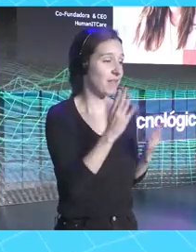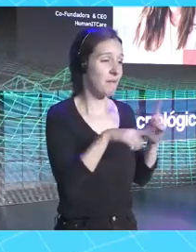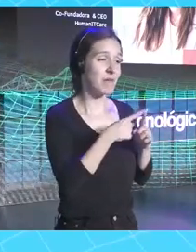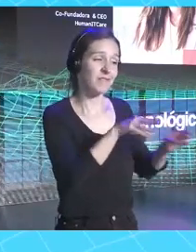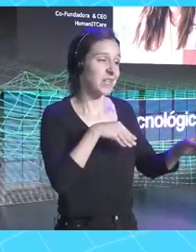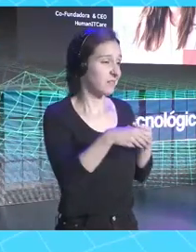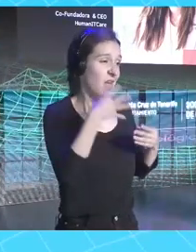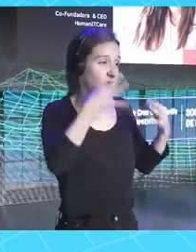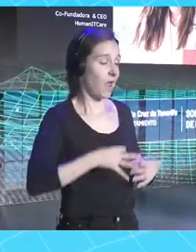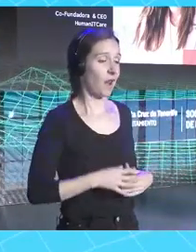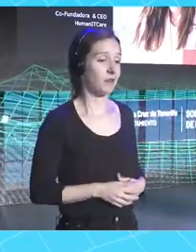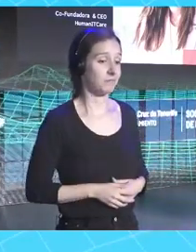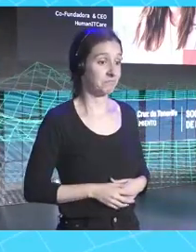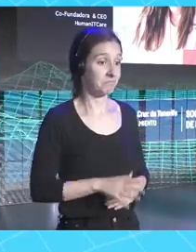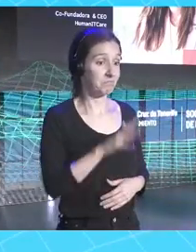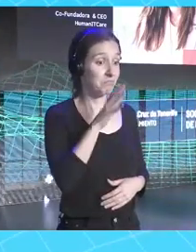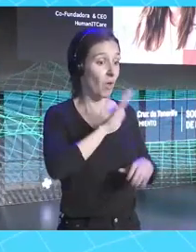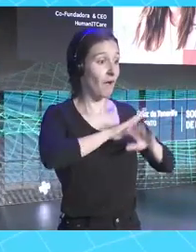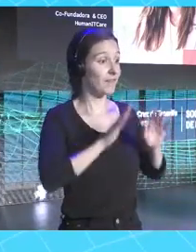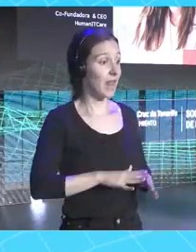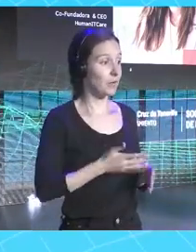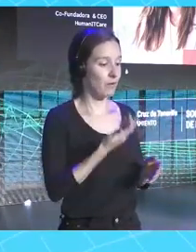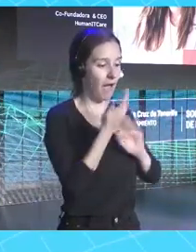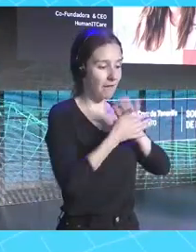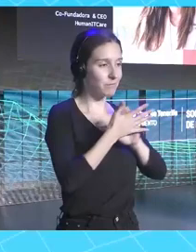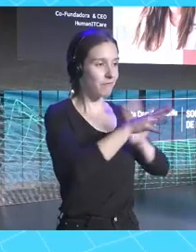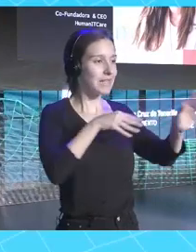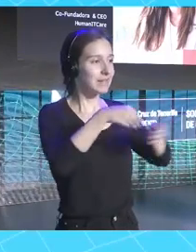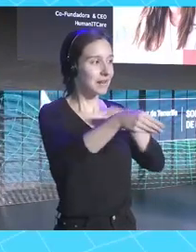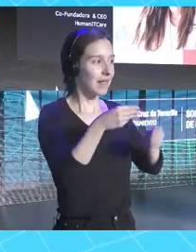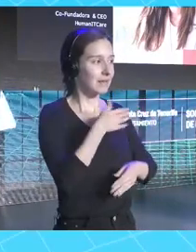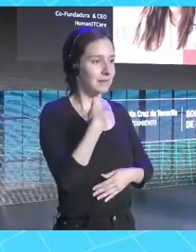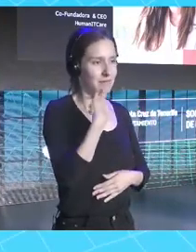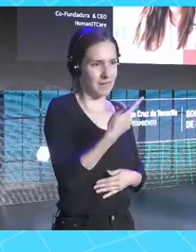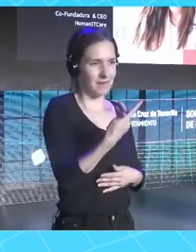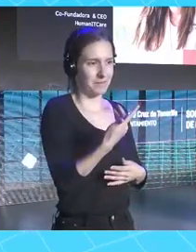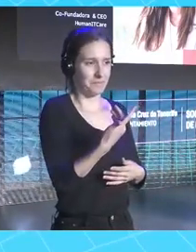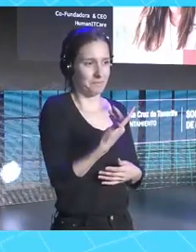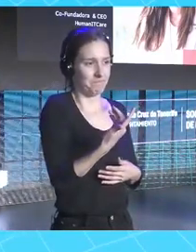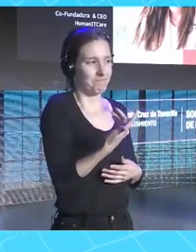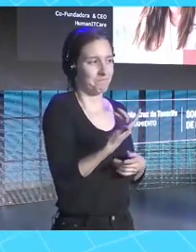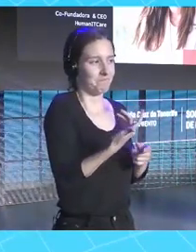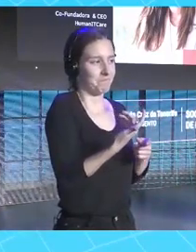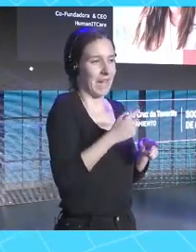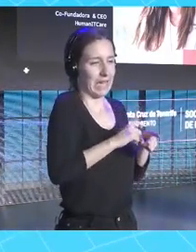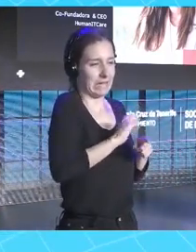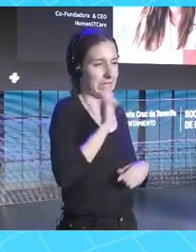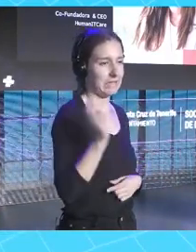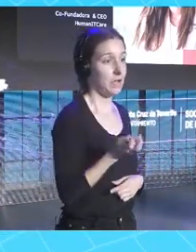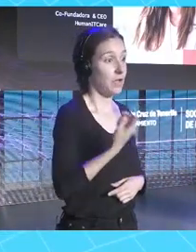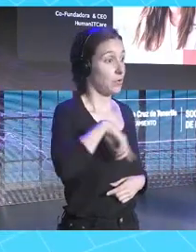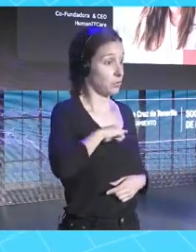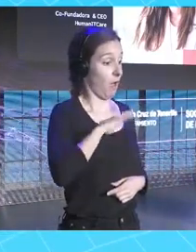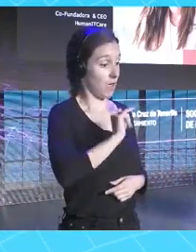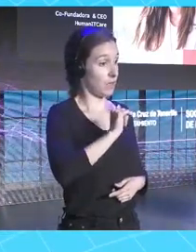real que damos al final cuando sale de flexibilidad hoy en día se hablan de muchas cosas nosotros teníamos una oficina y bueno